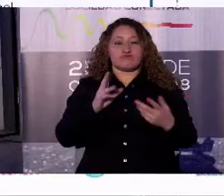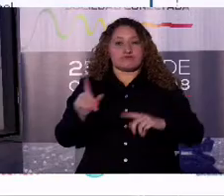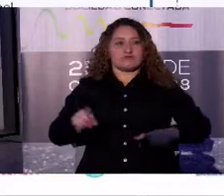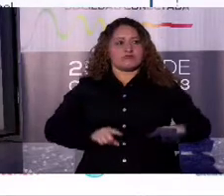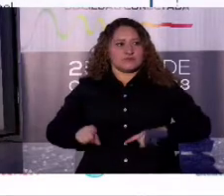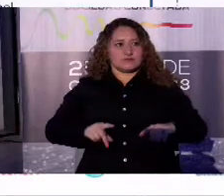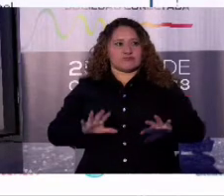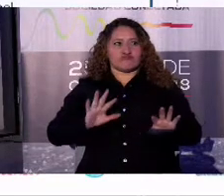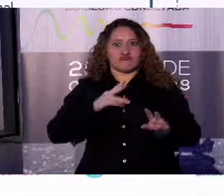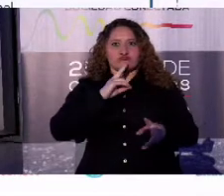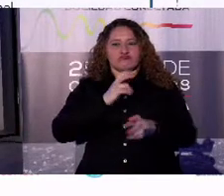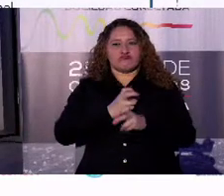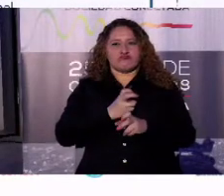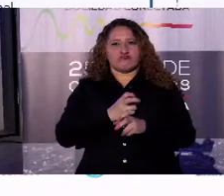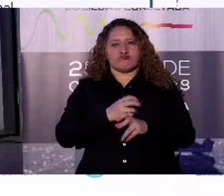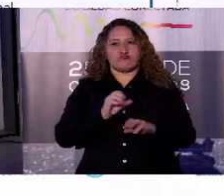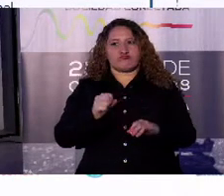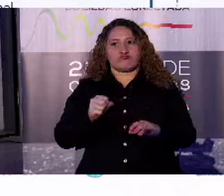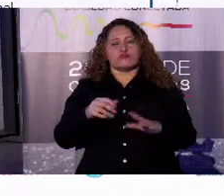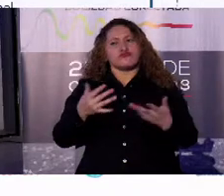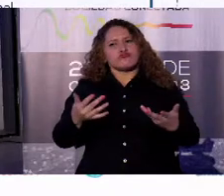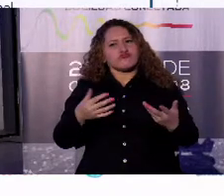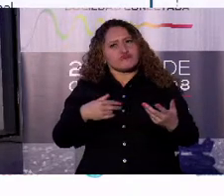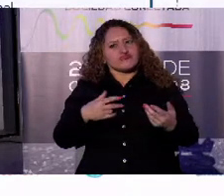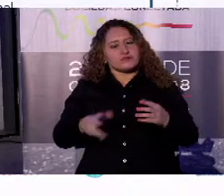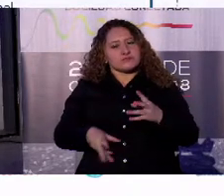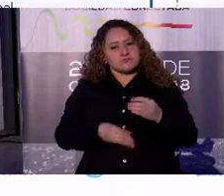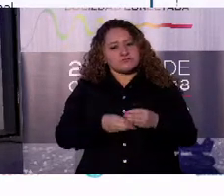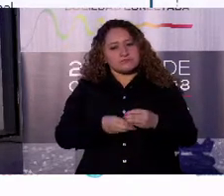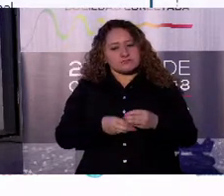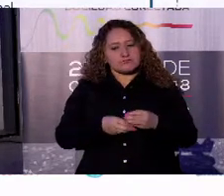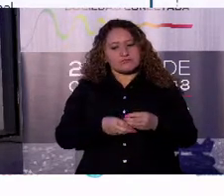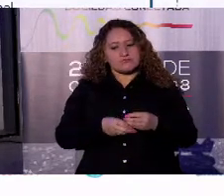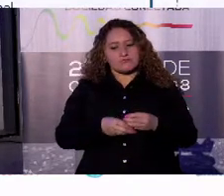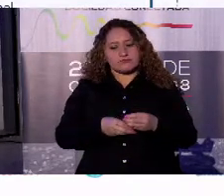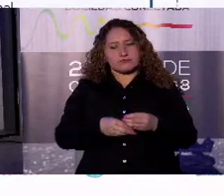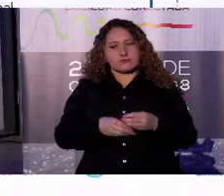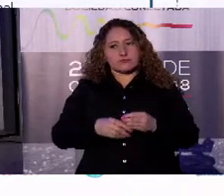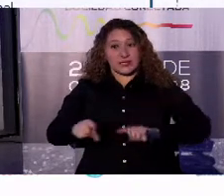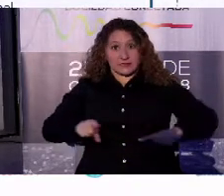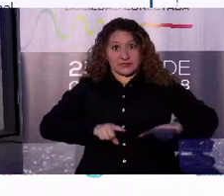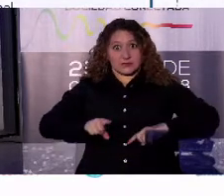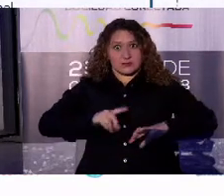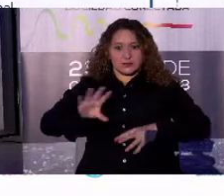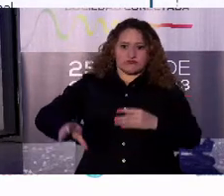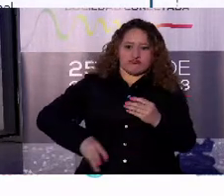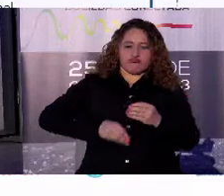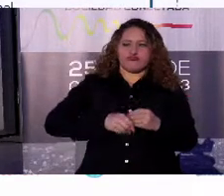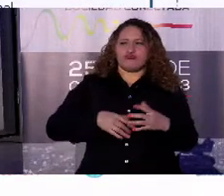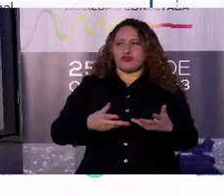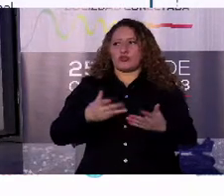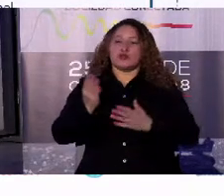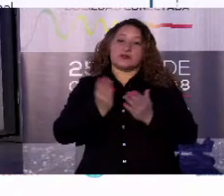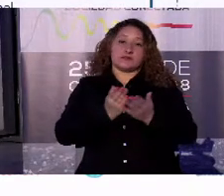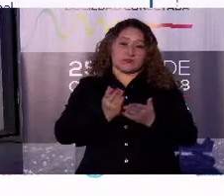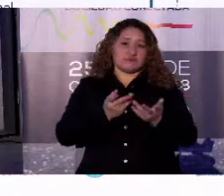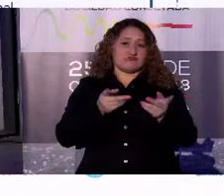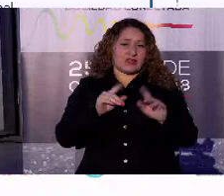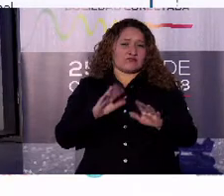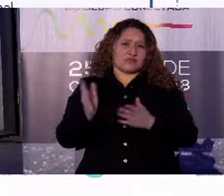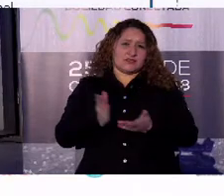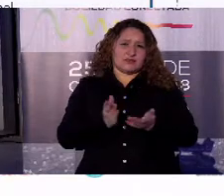un poco compleja. Adicional a esto, adicional a la administración y al mantenimiento, pues vienen los servicios, ¿no? Los servicios que los